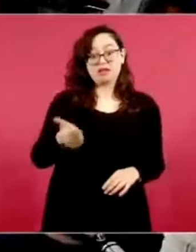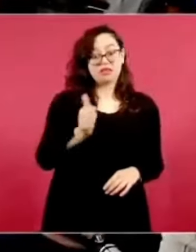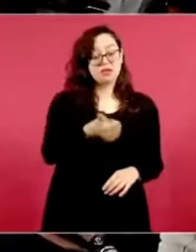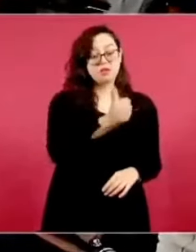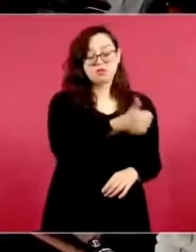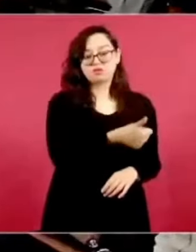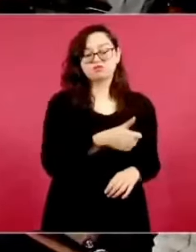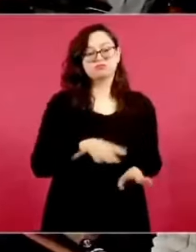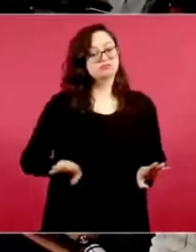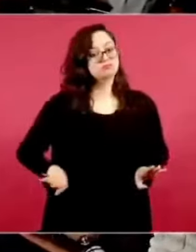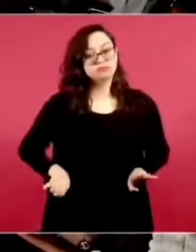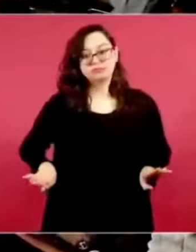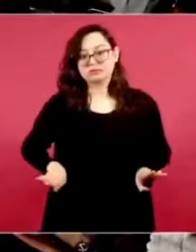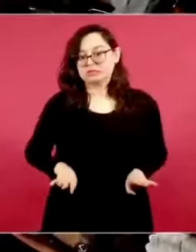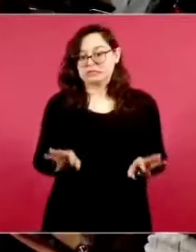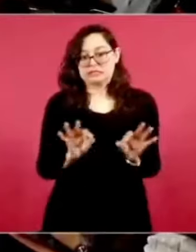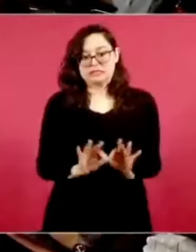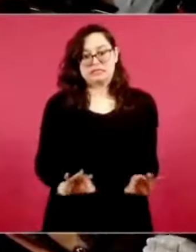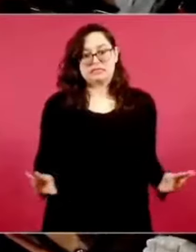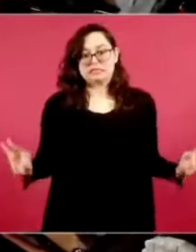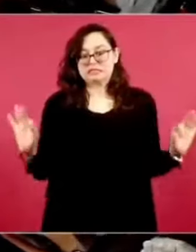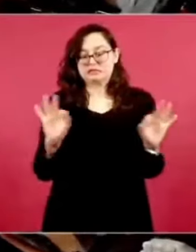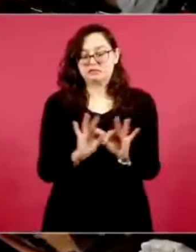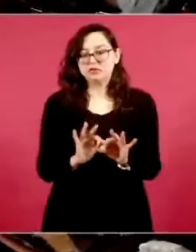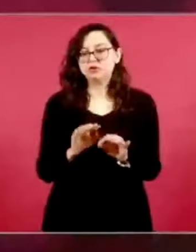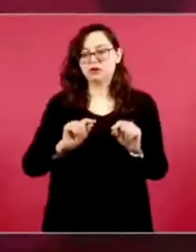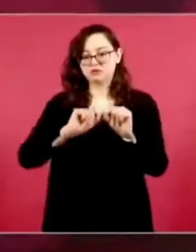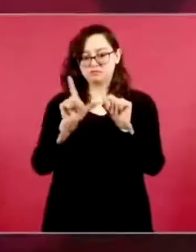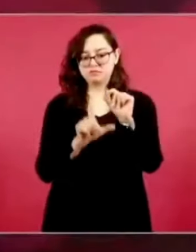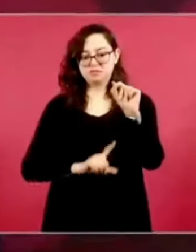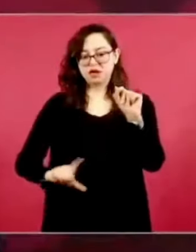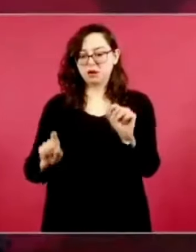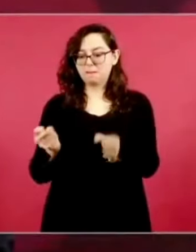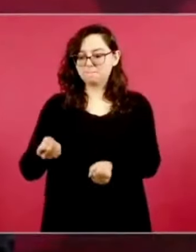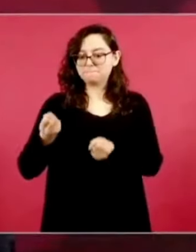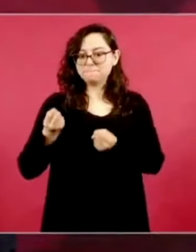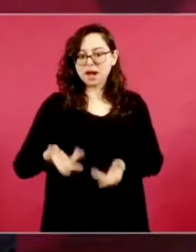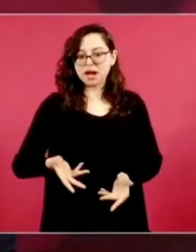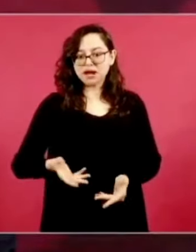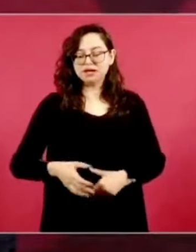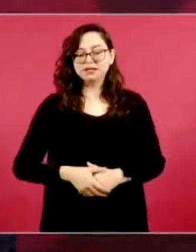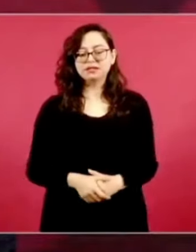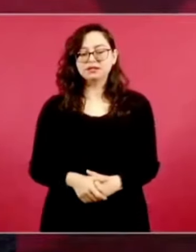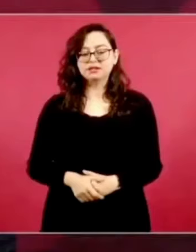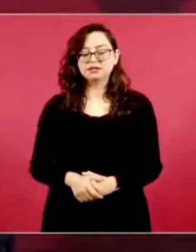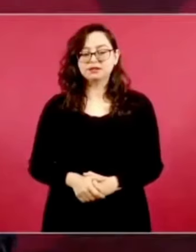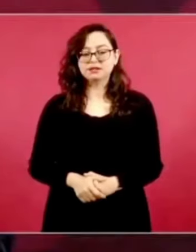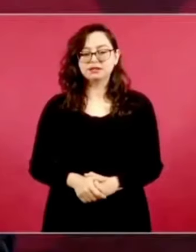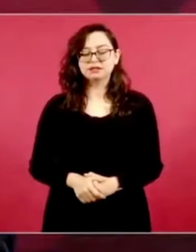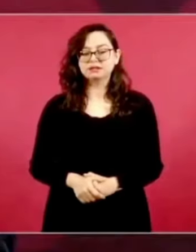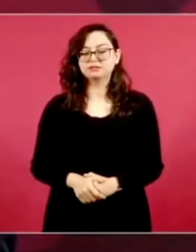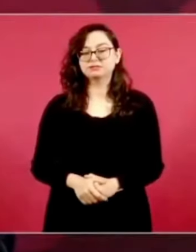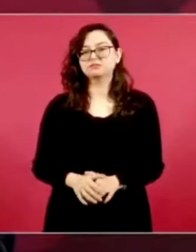su peculiaridad y su aporte. Por ejemplo, a